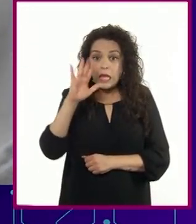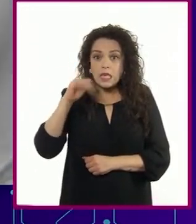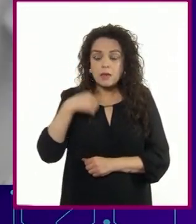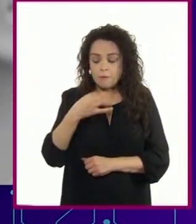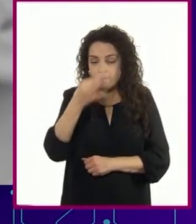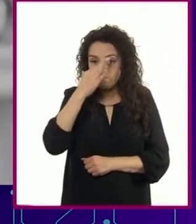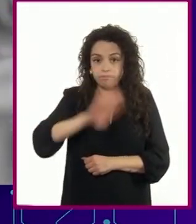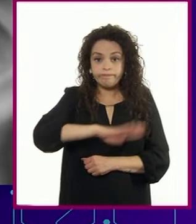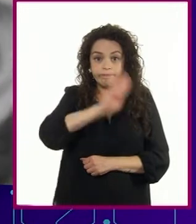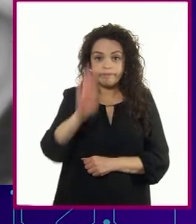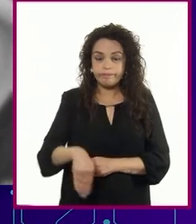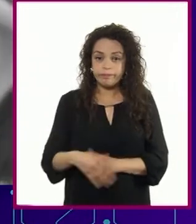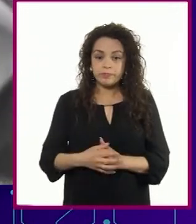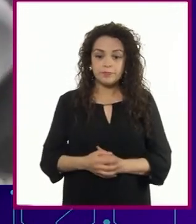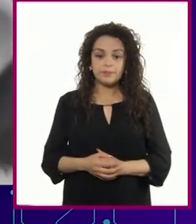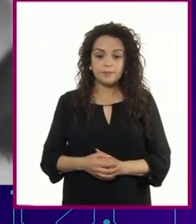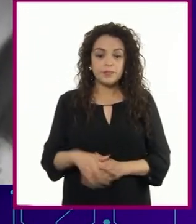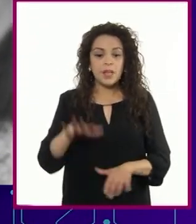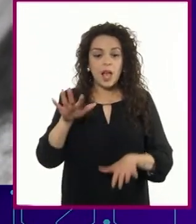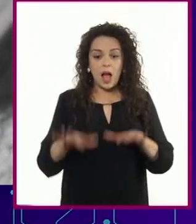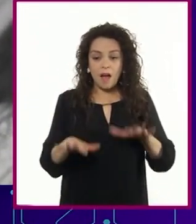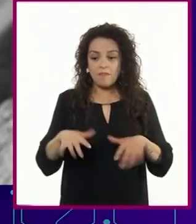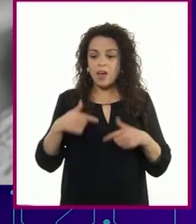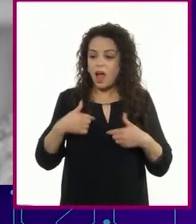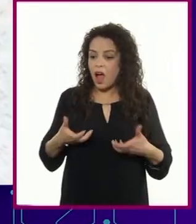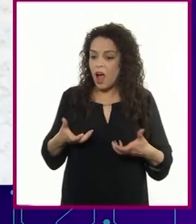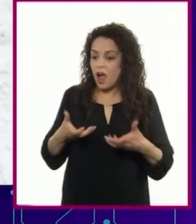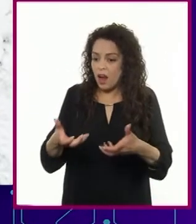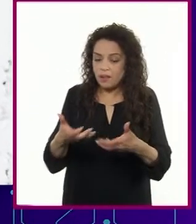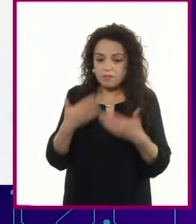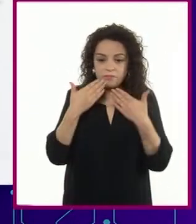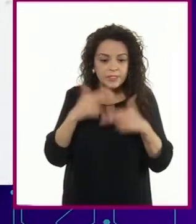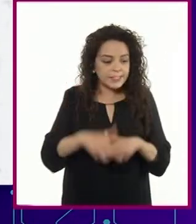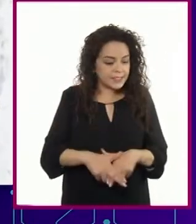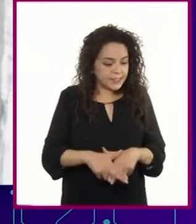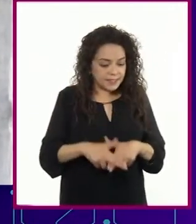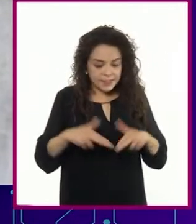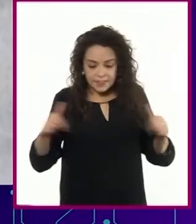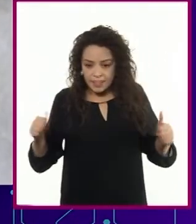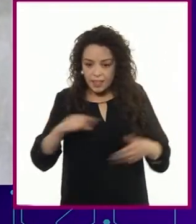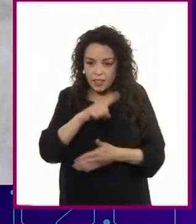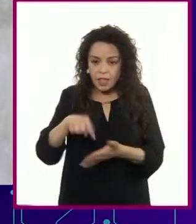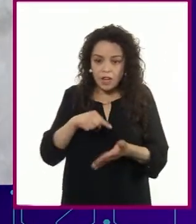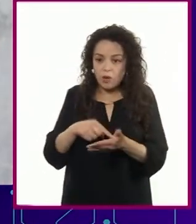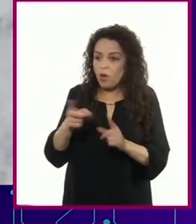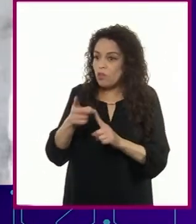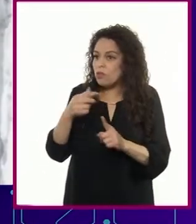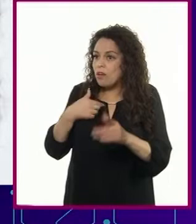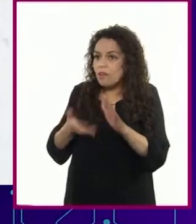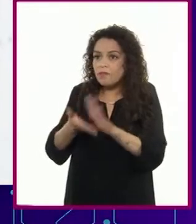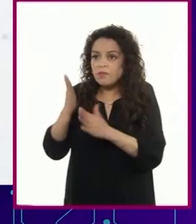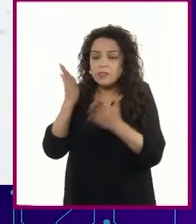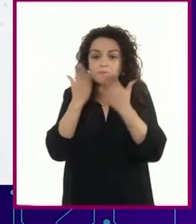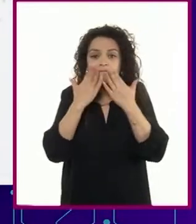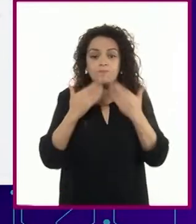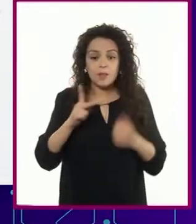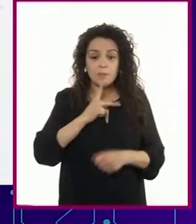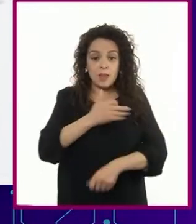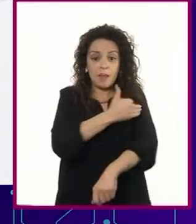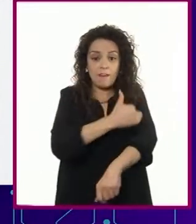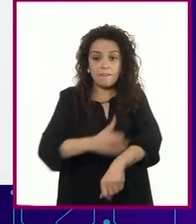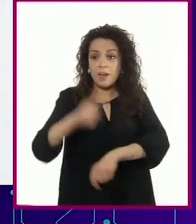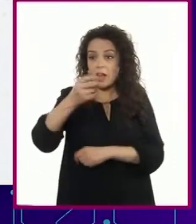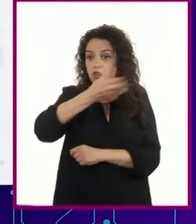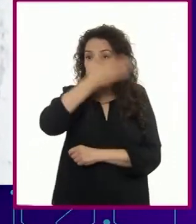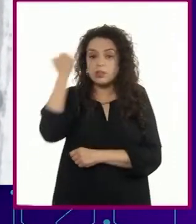esperanza. A veces me la pasaba en la calle, sin nada, sin un lugar a donde ir. Mi familia no sabía en